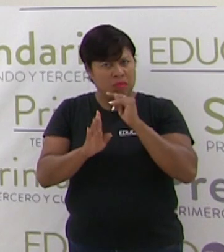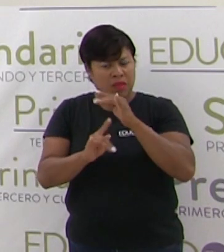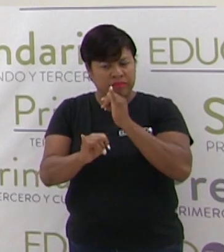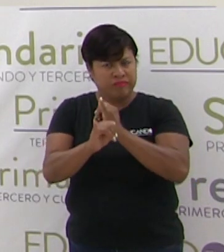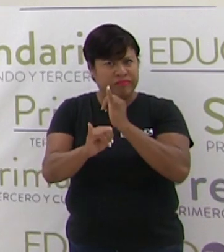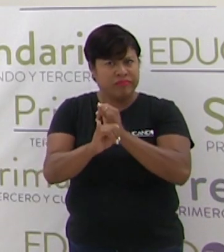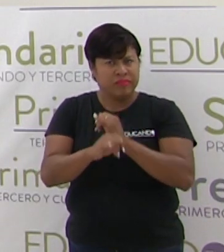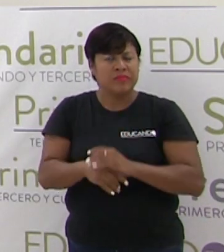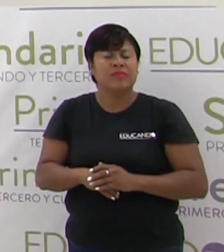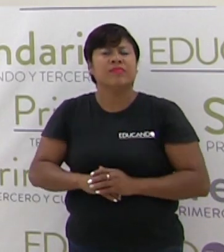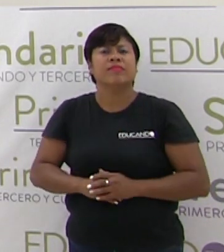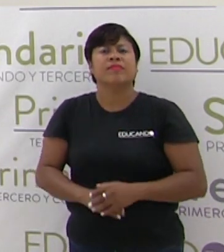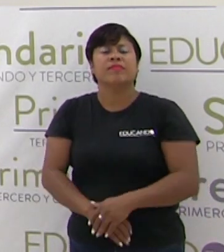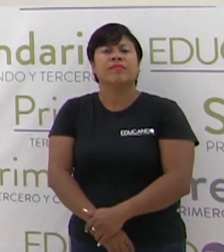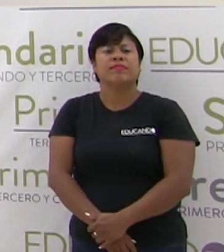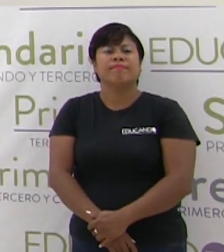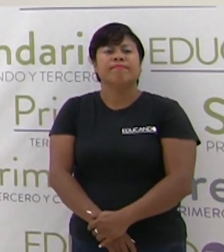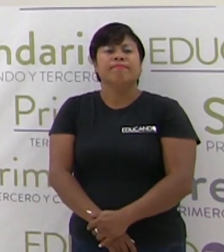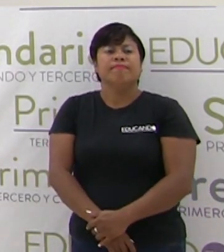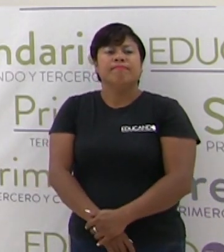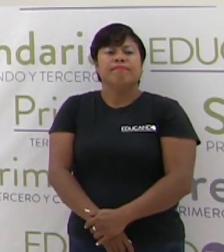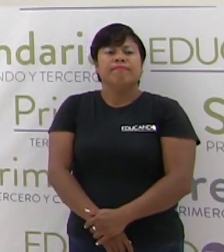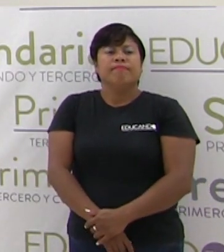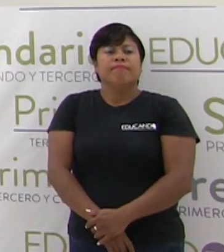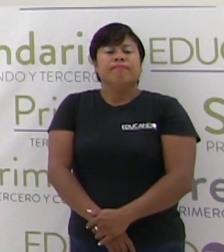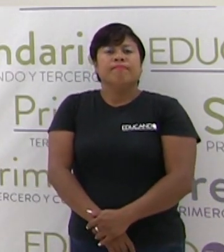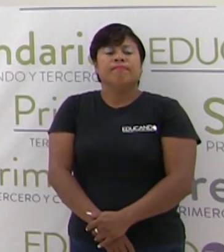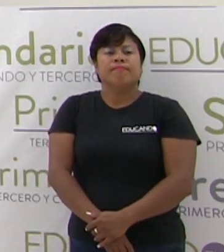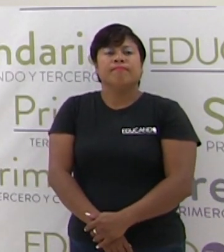electrónicos. Vamos a ponerlo aquí.